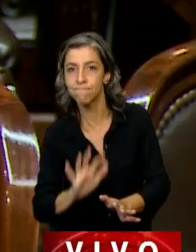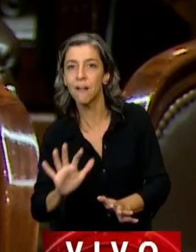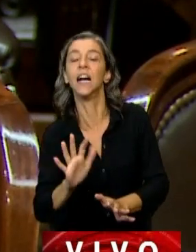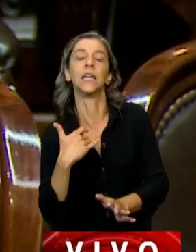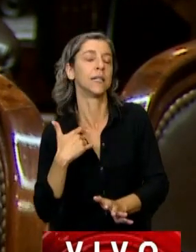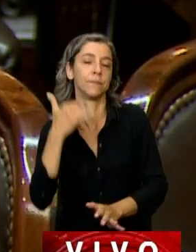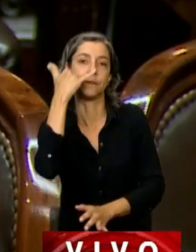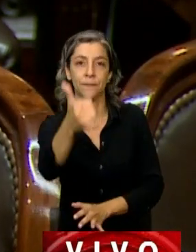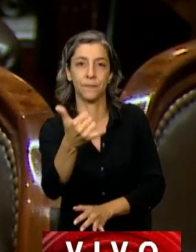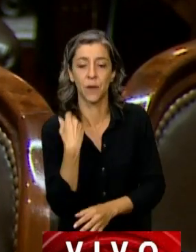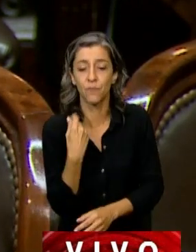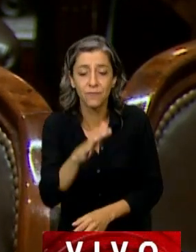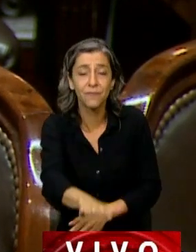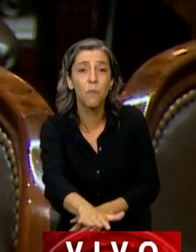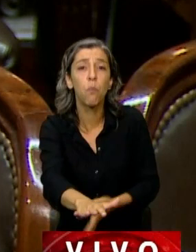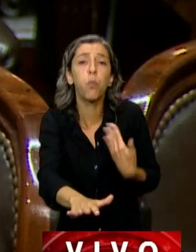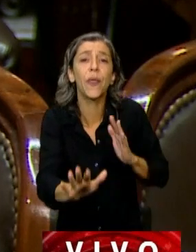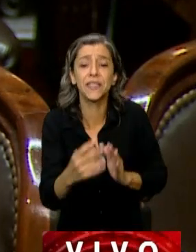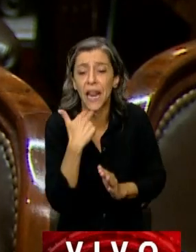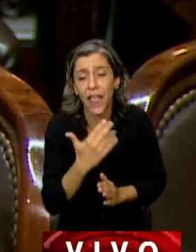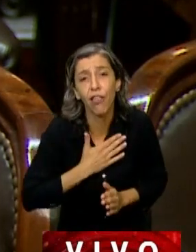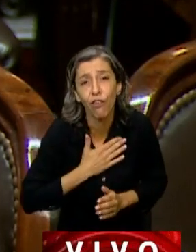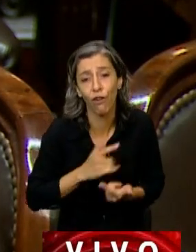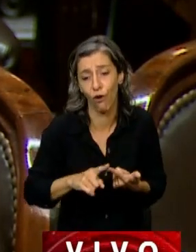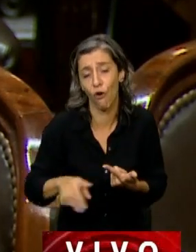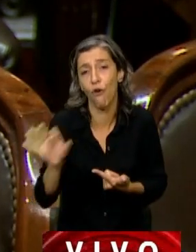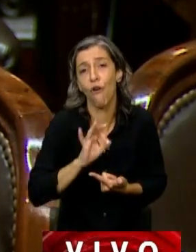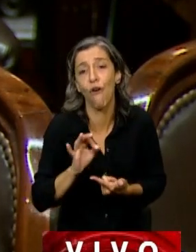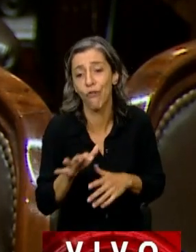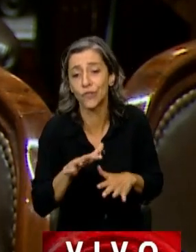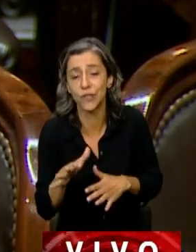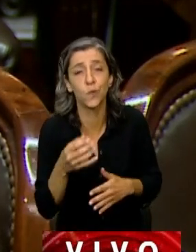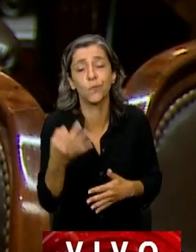chico puede ser nuestro hijo, nuestra hija, que puede estar pasando